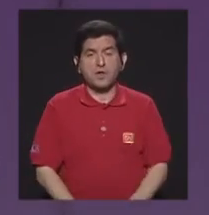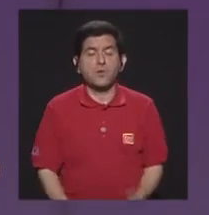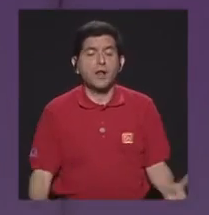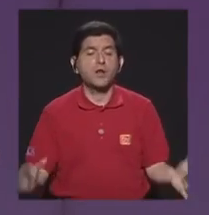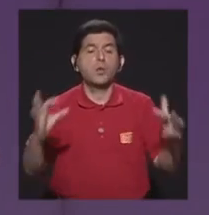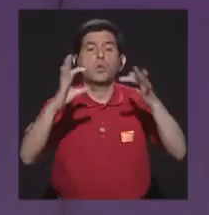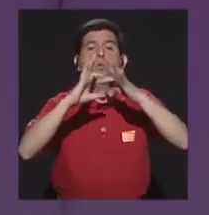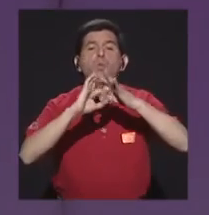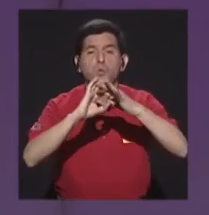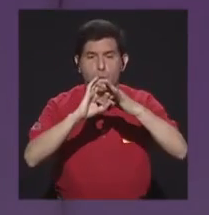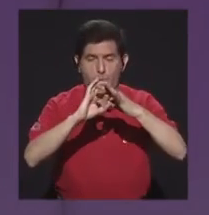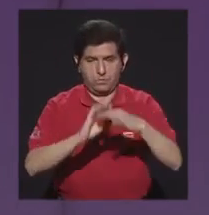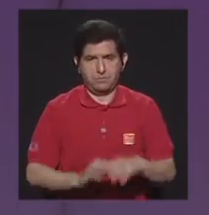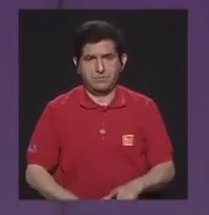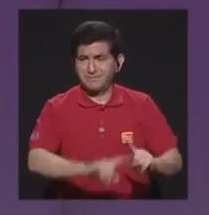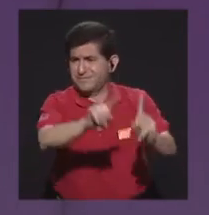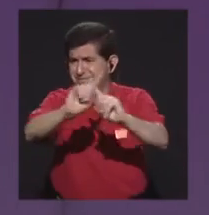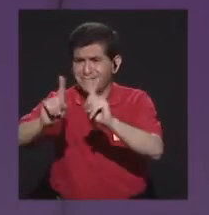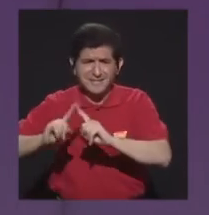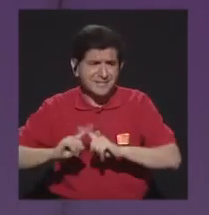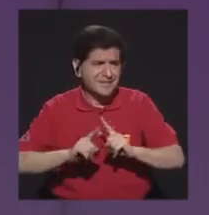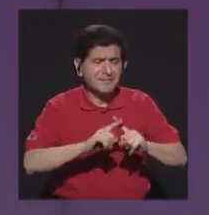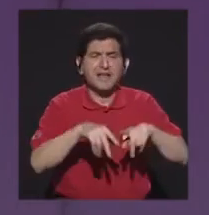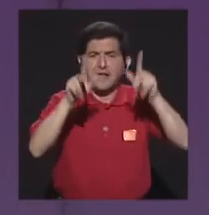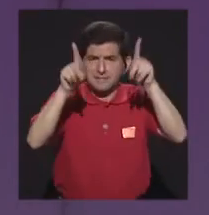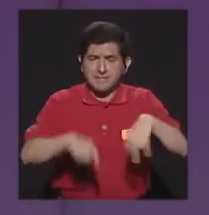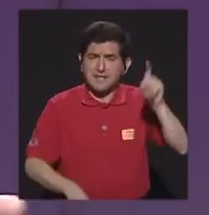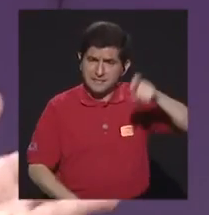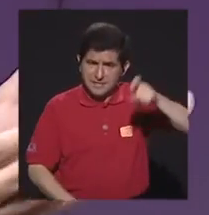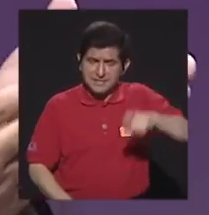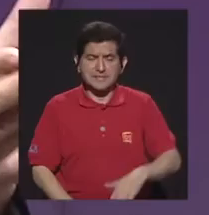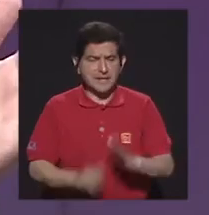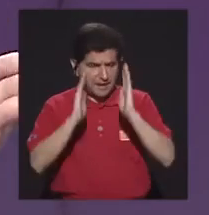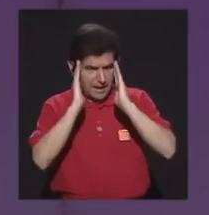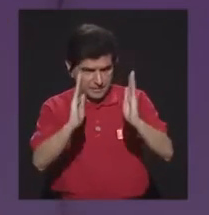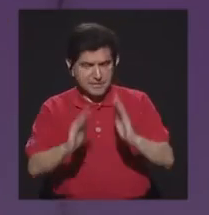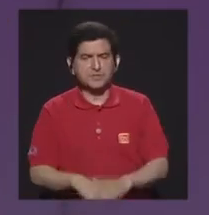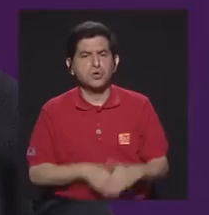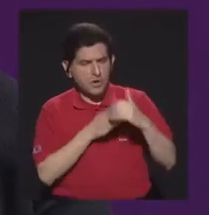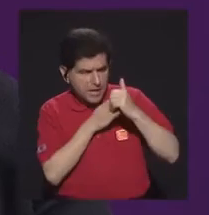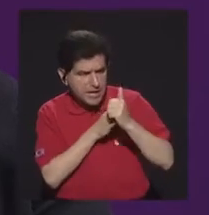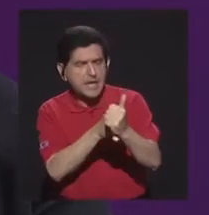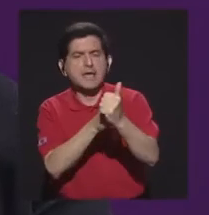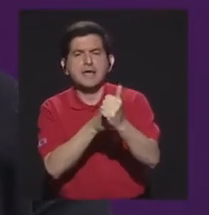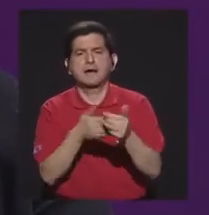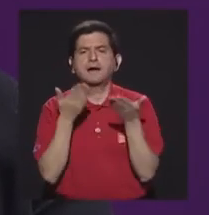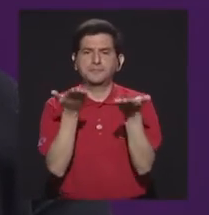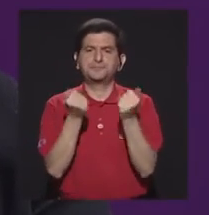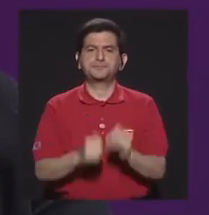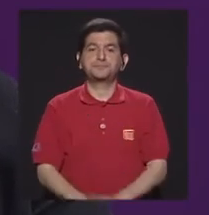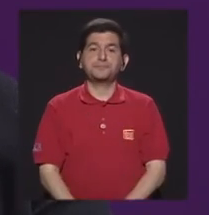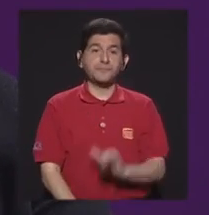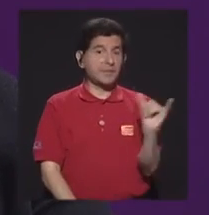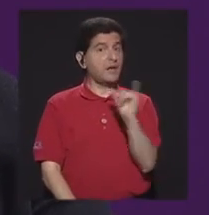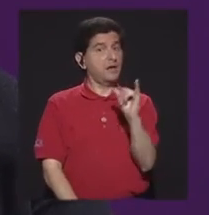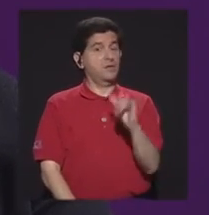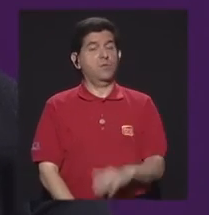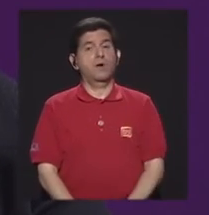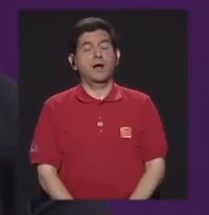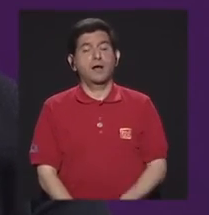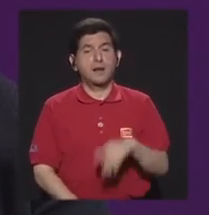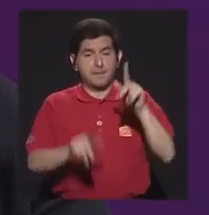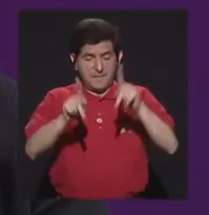vínculo entre las distintas personas que necesitan ser atendidas y guiarlos a través de su camino. También debe ser